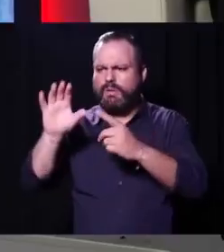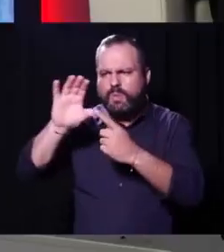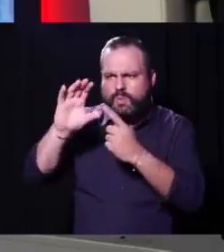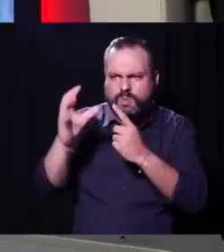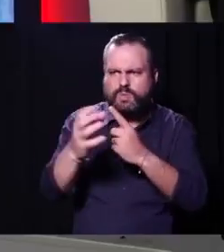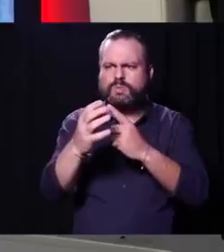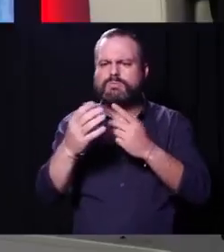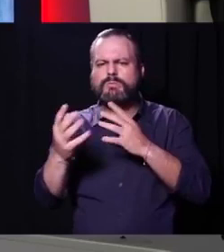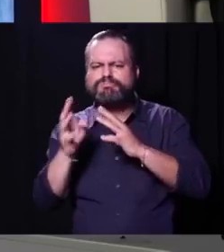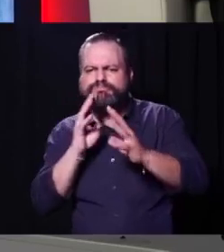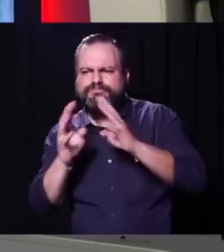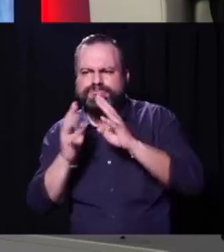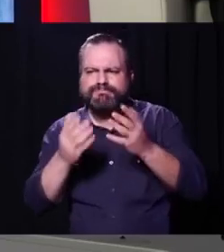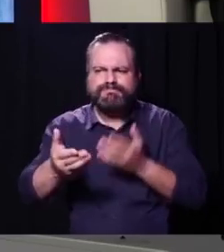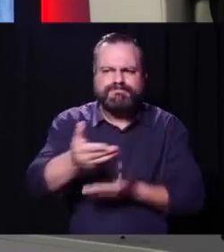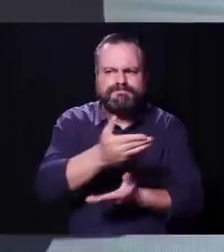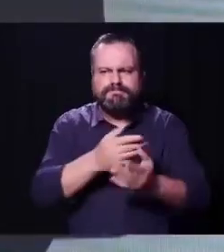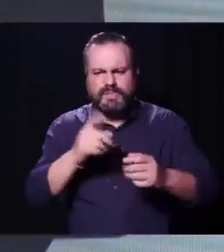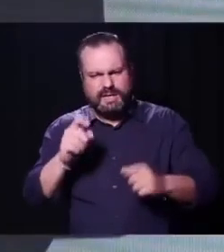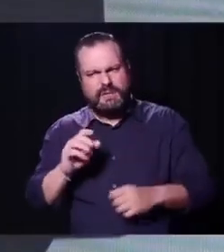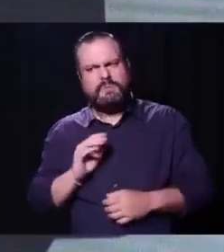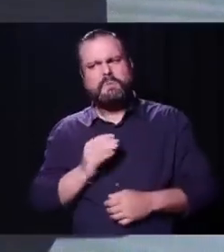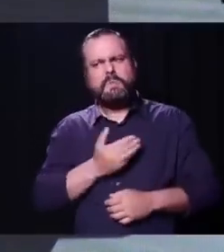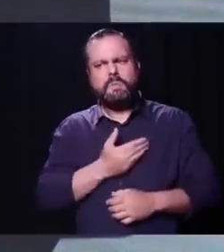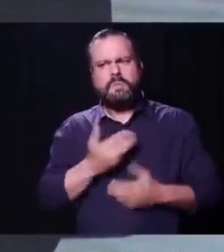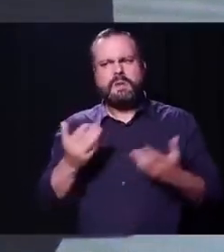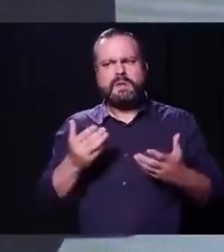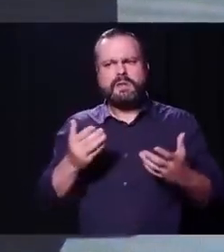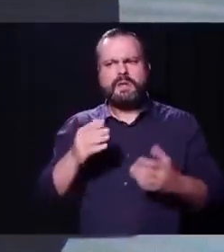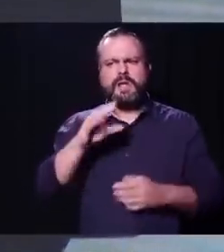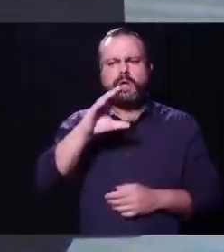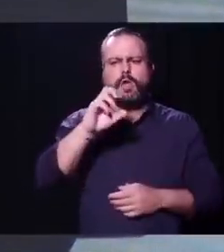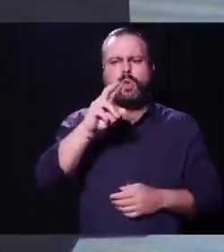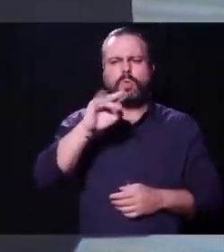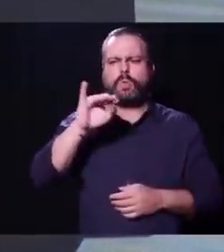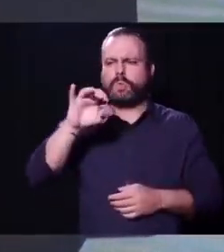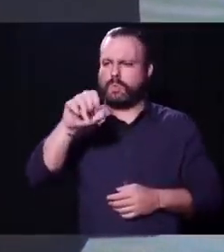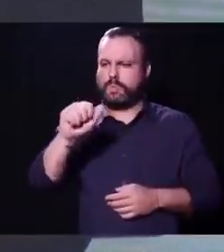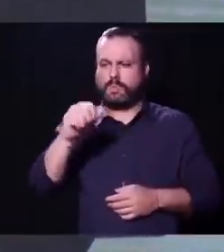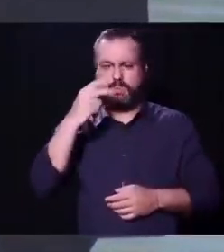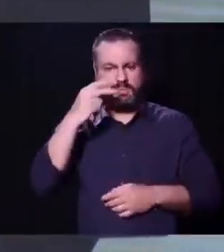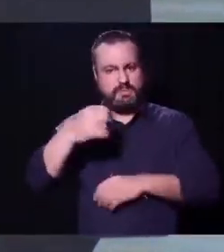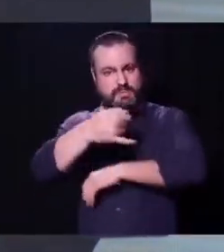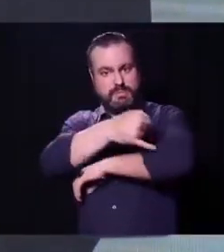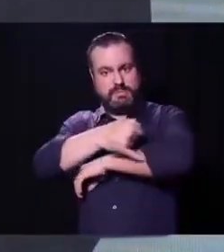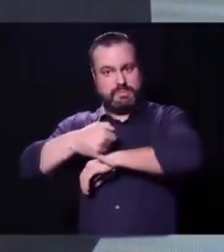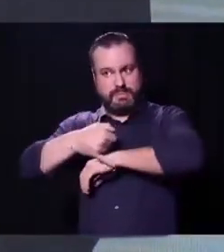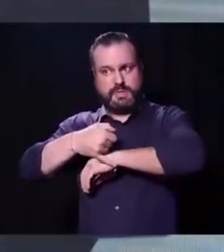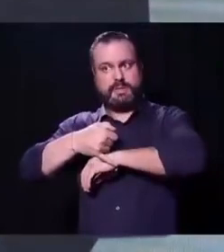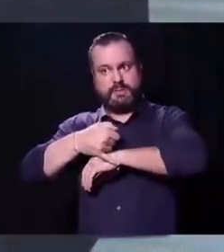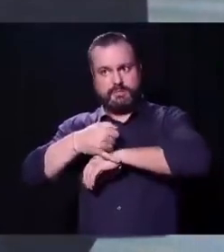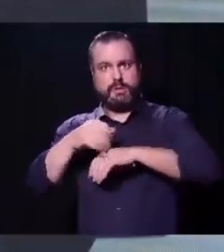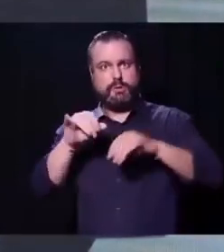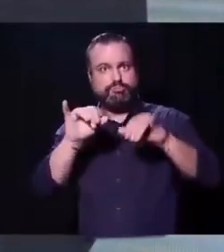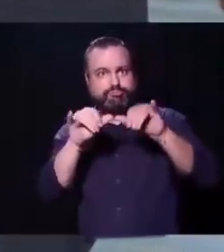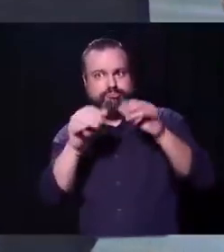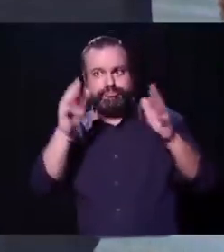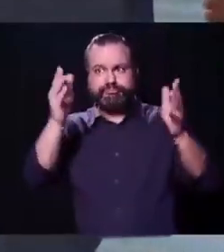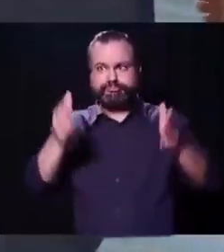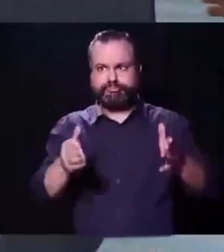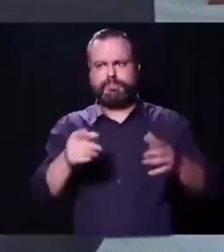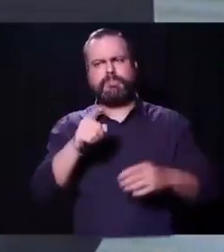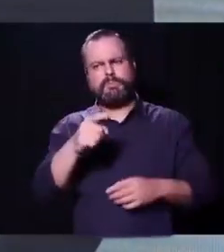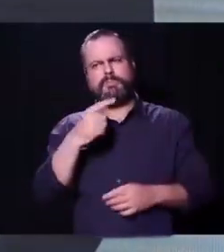estamos haciendo nosotros en nuestros barrios en el tema de arte y cultura? ¿Qué posibilidad le estamos dando a nuestros niños para que no se